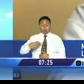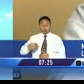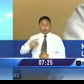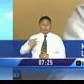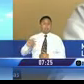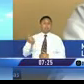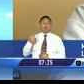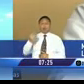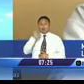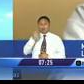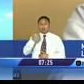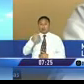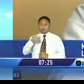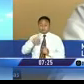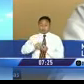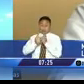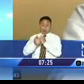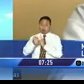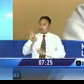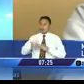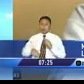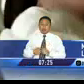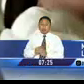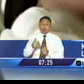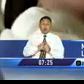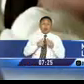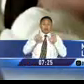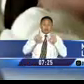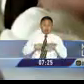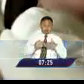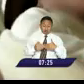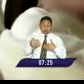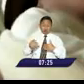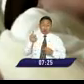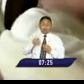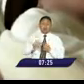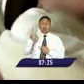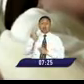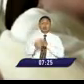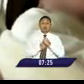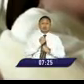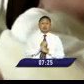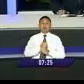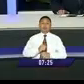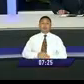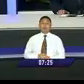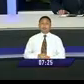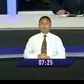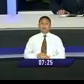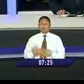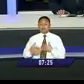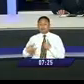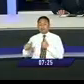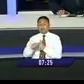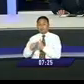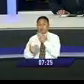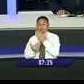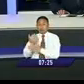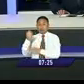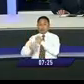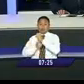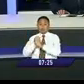alimento insustituible del niño durante los 6 primeros meses. Informó Ismenia Solórzano. Aporte del nuevo periodo